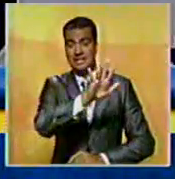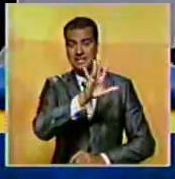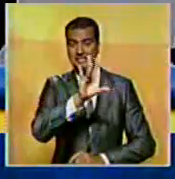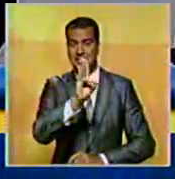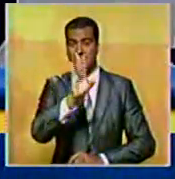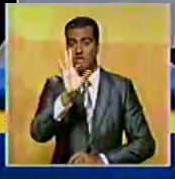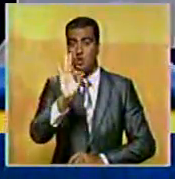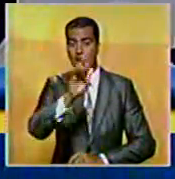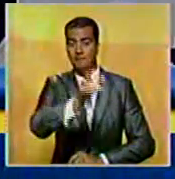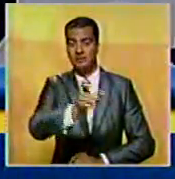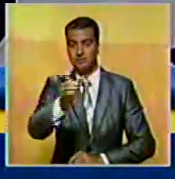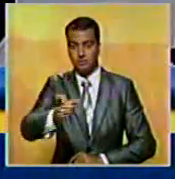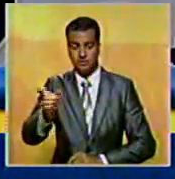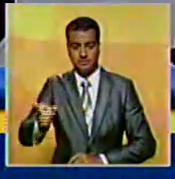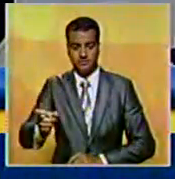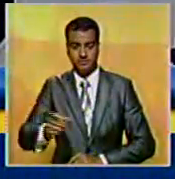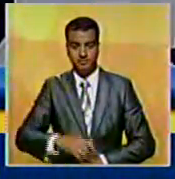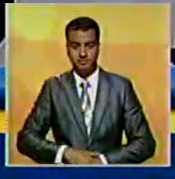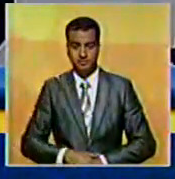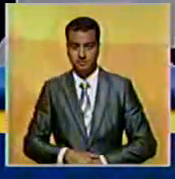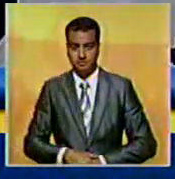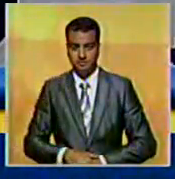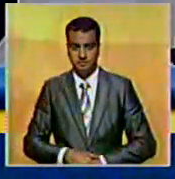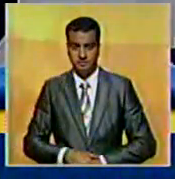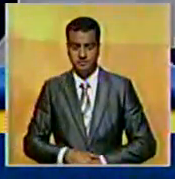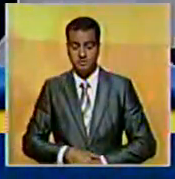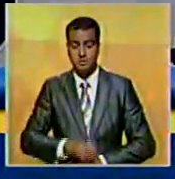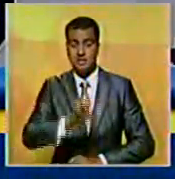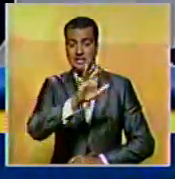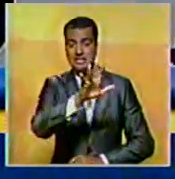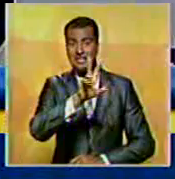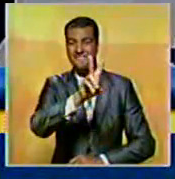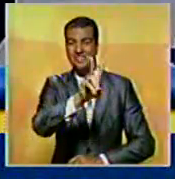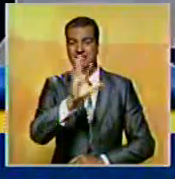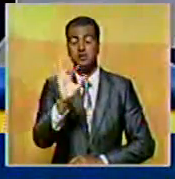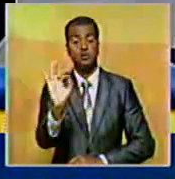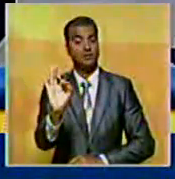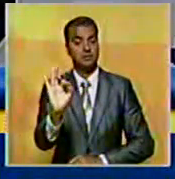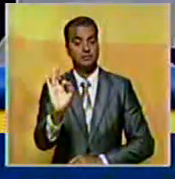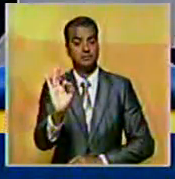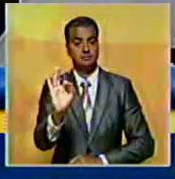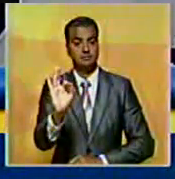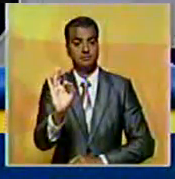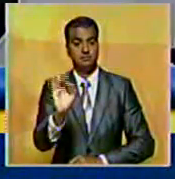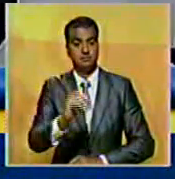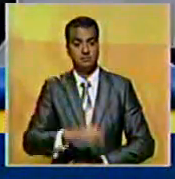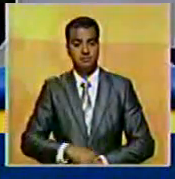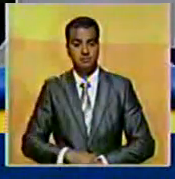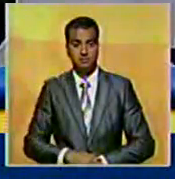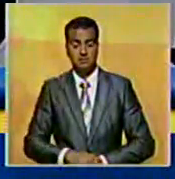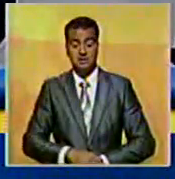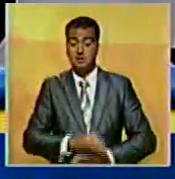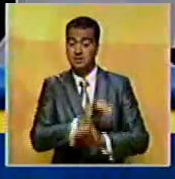579 personas, de los cuales 529 se les dio